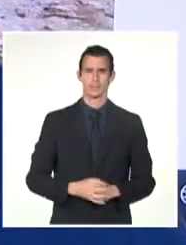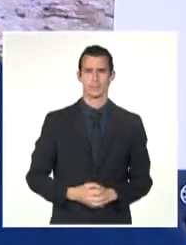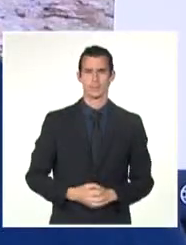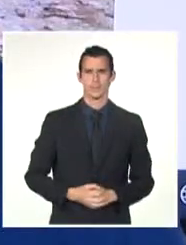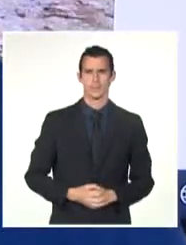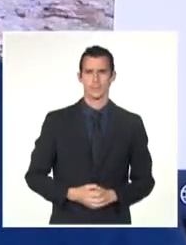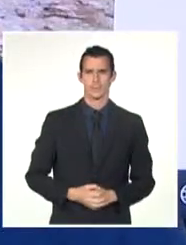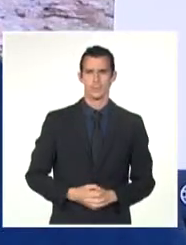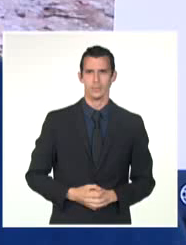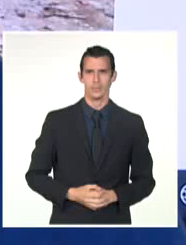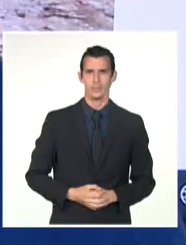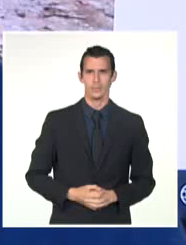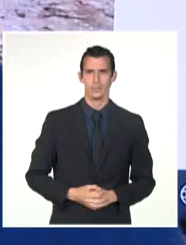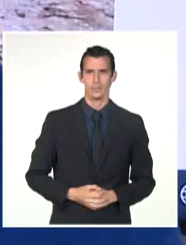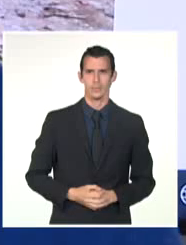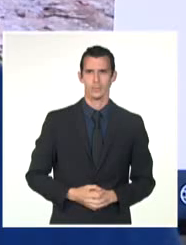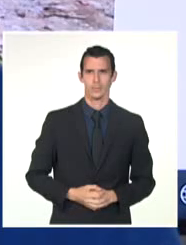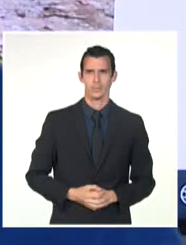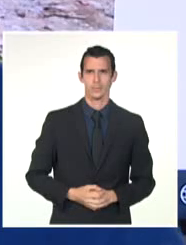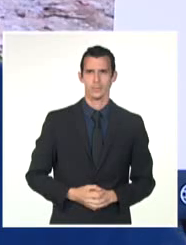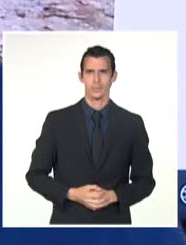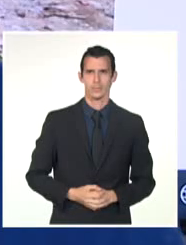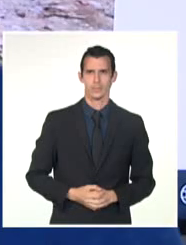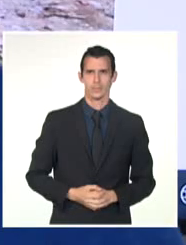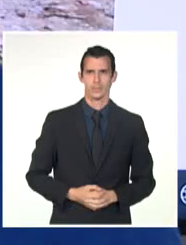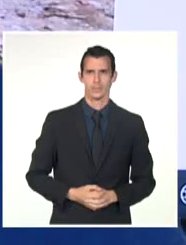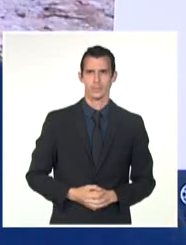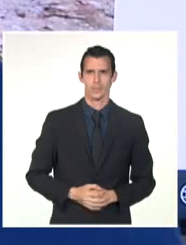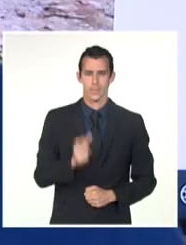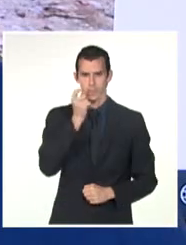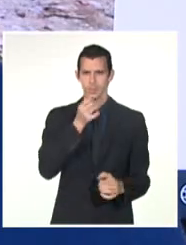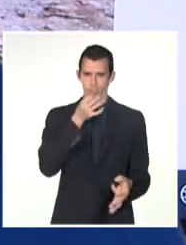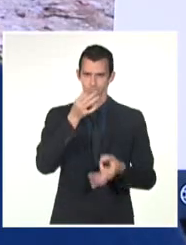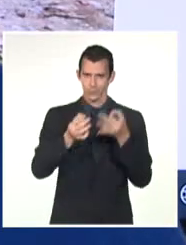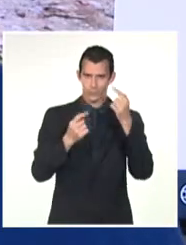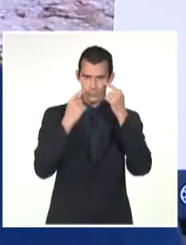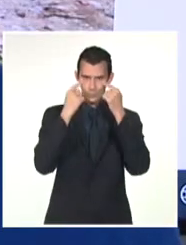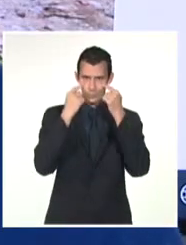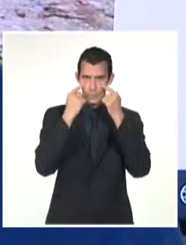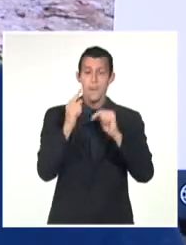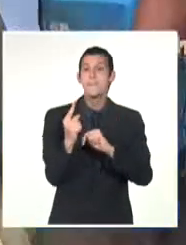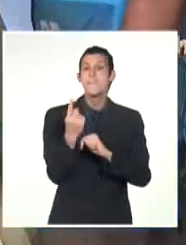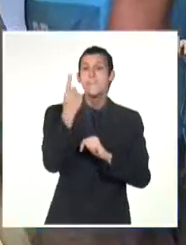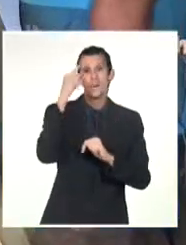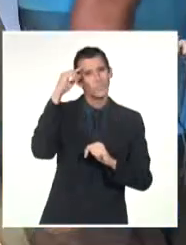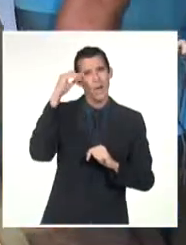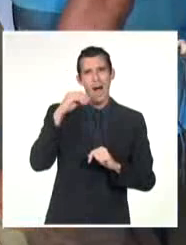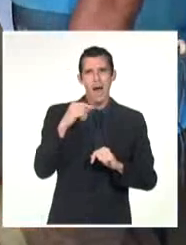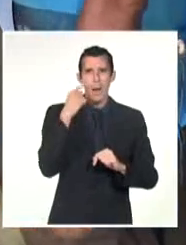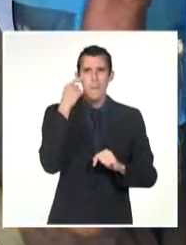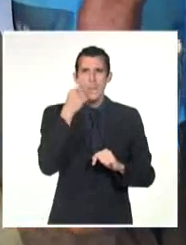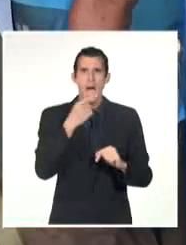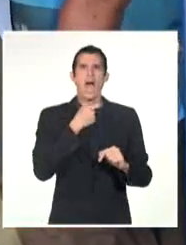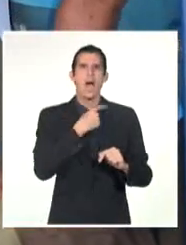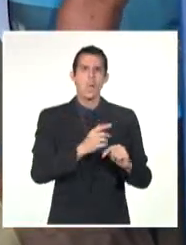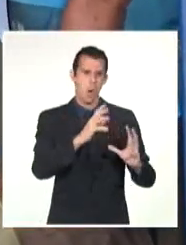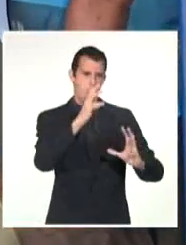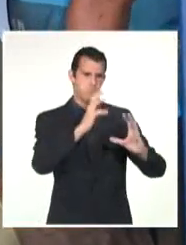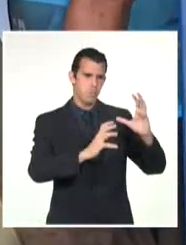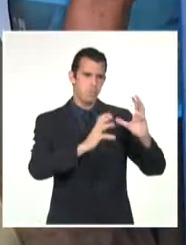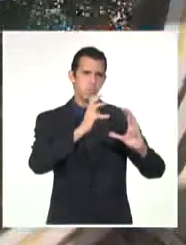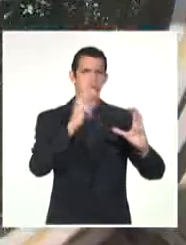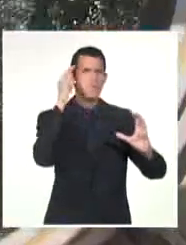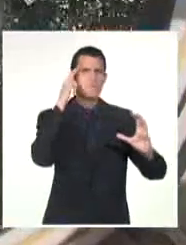es eliminar los lugares que están como que tienen equipos de bombeo rotos. Evidentemente es un